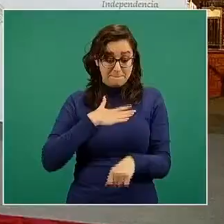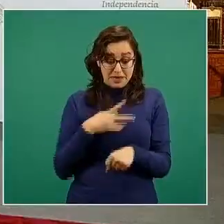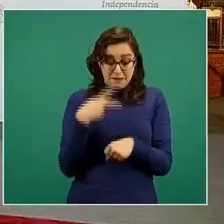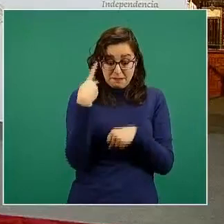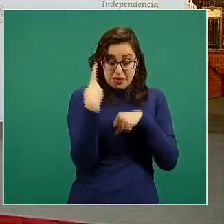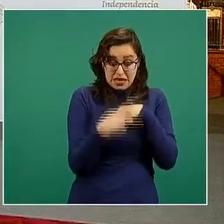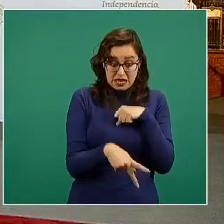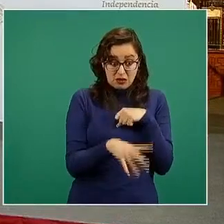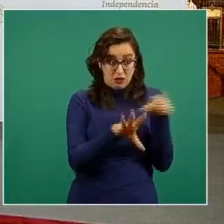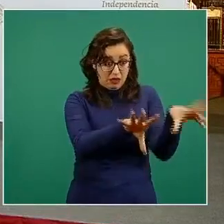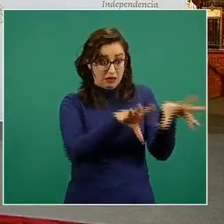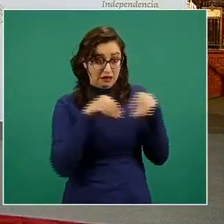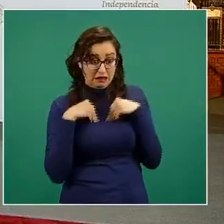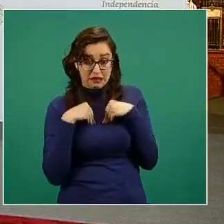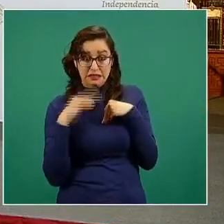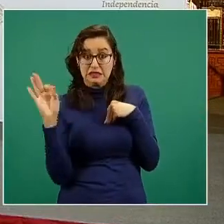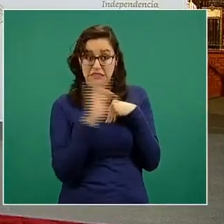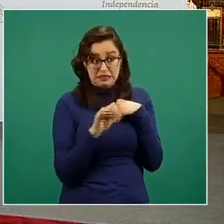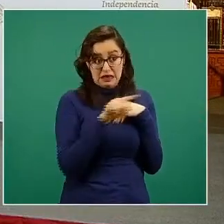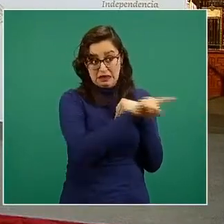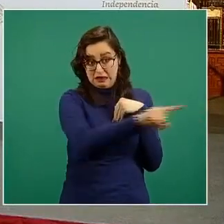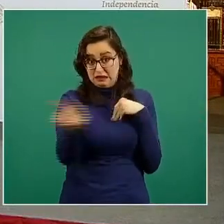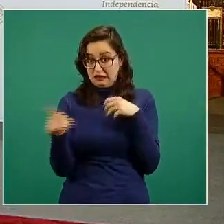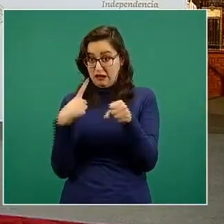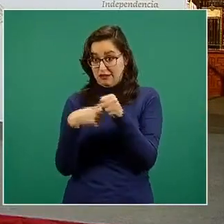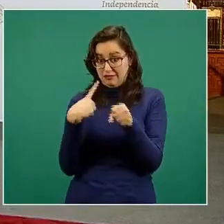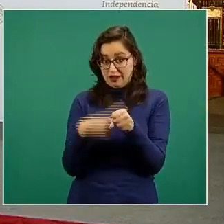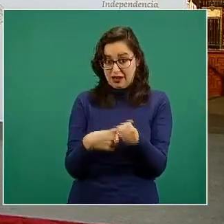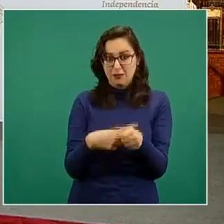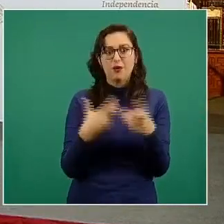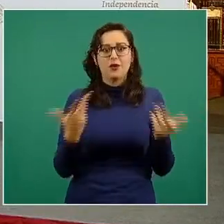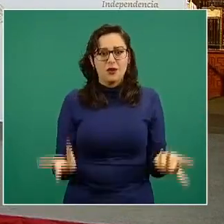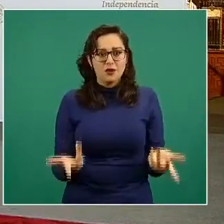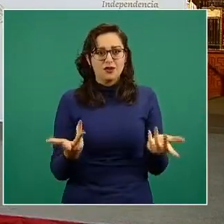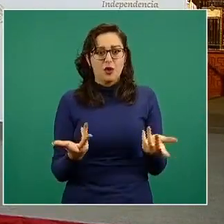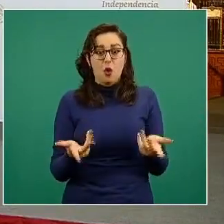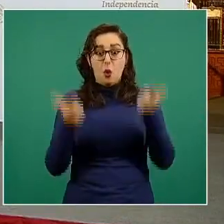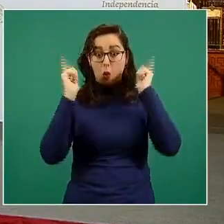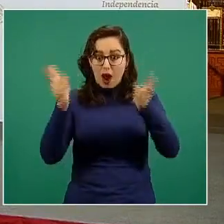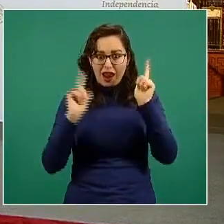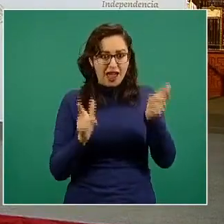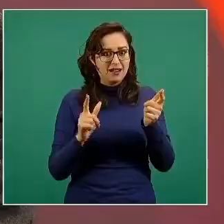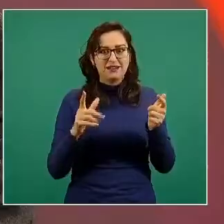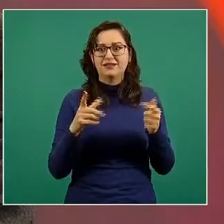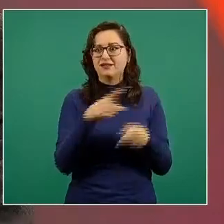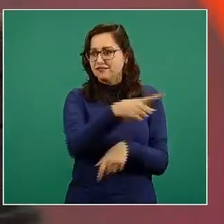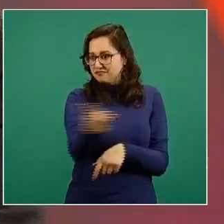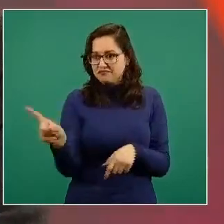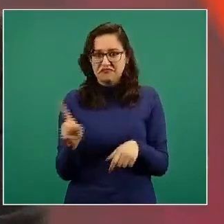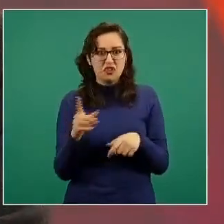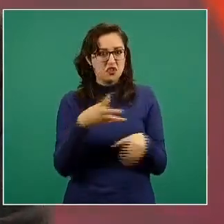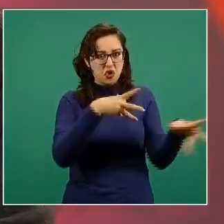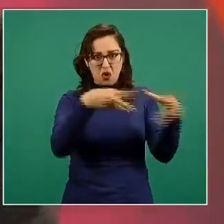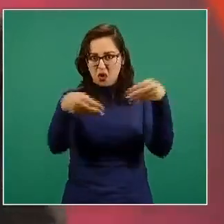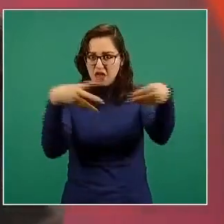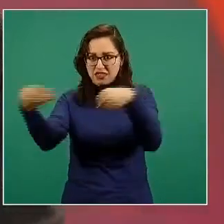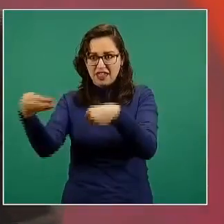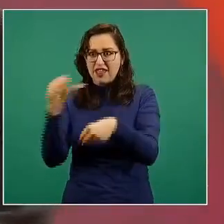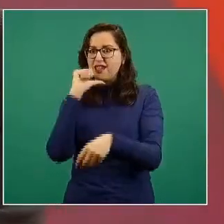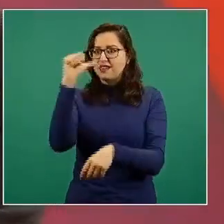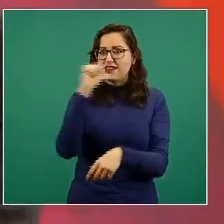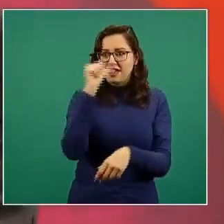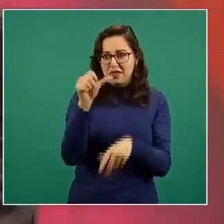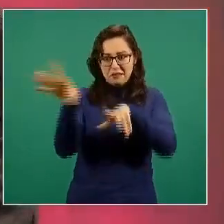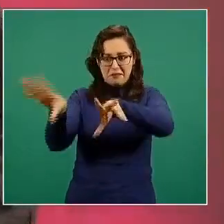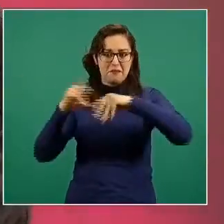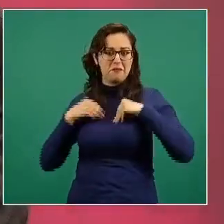contagiarnos depende de que otros hayan sido contagiados. Entonces nos conviene que otros no se contagien, nos conviene. A cada quien le